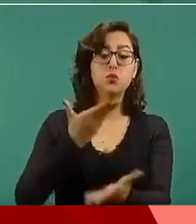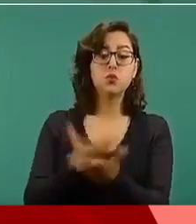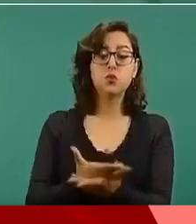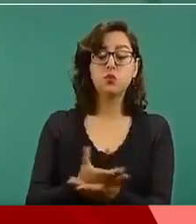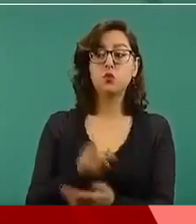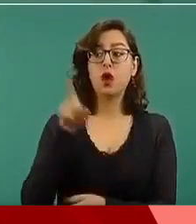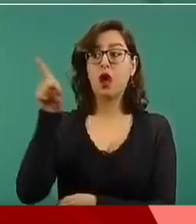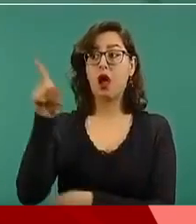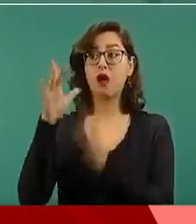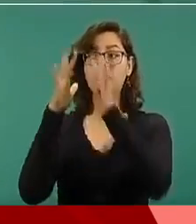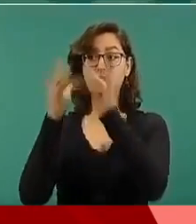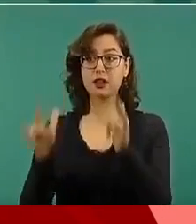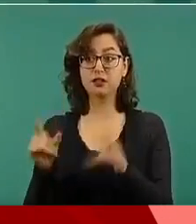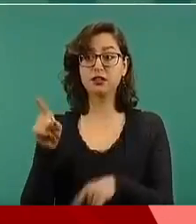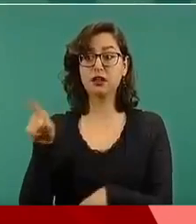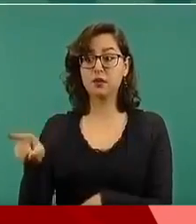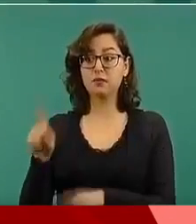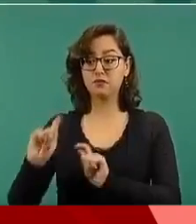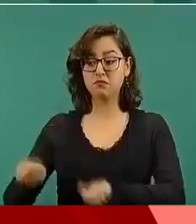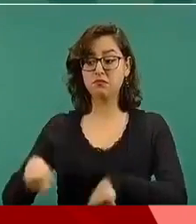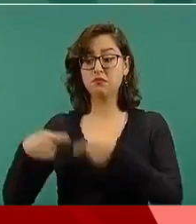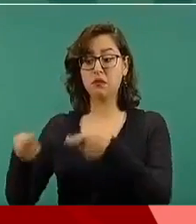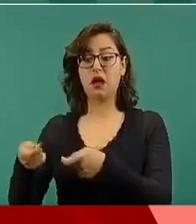en Francia.